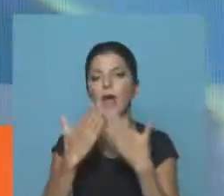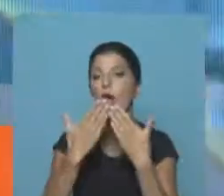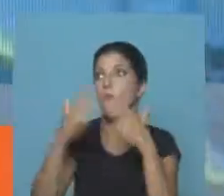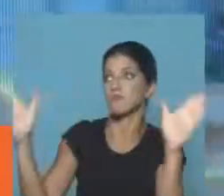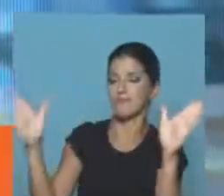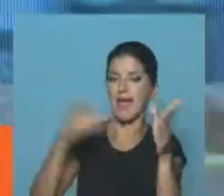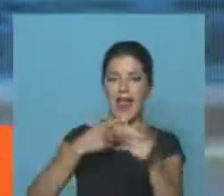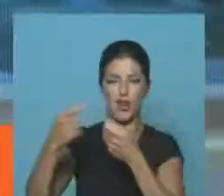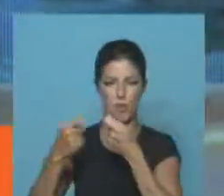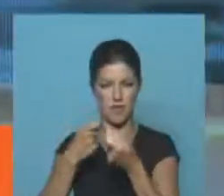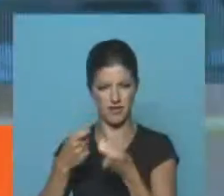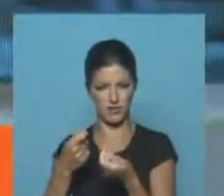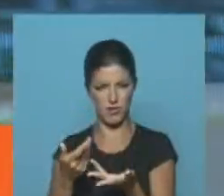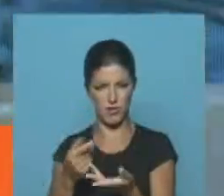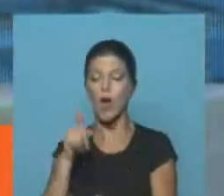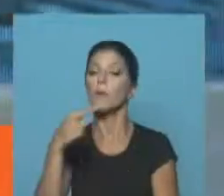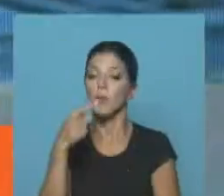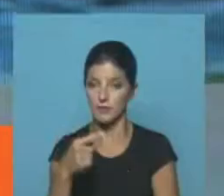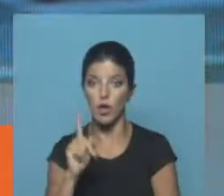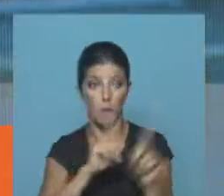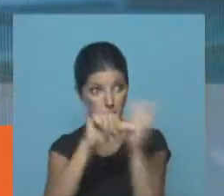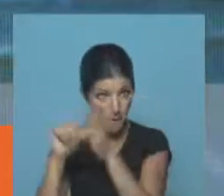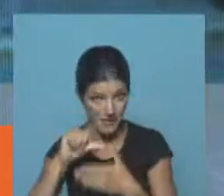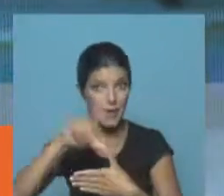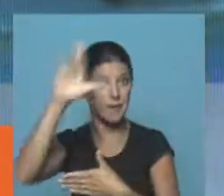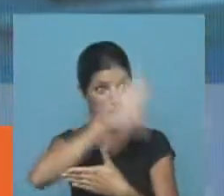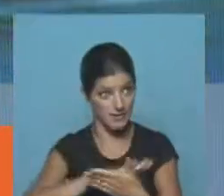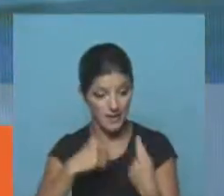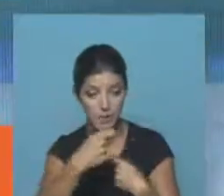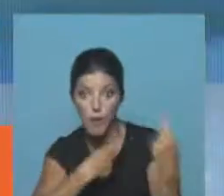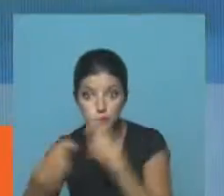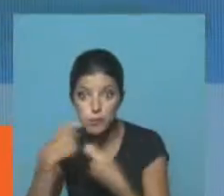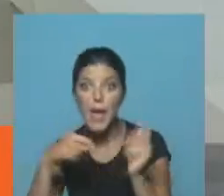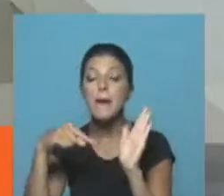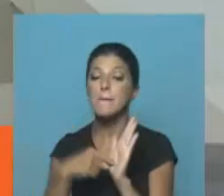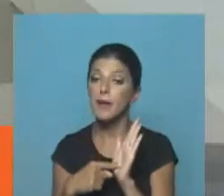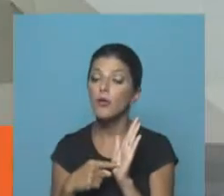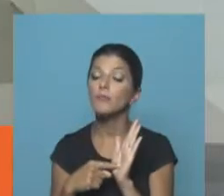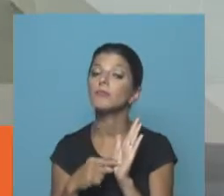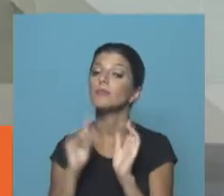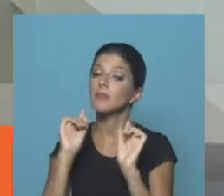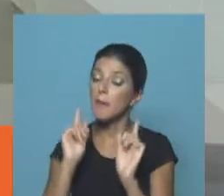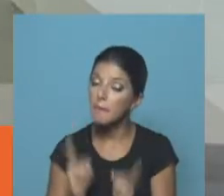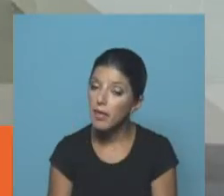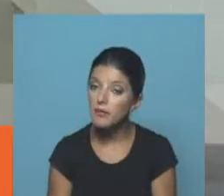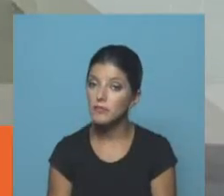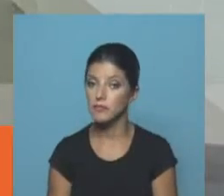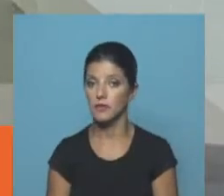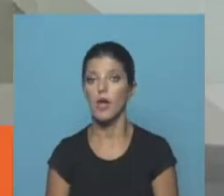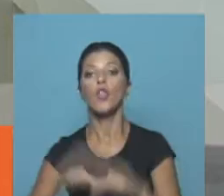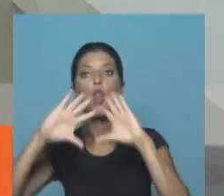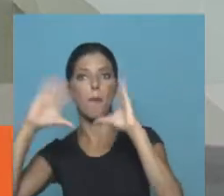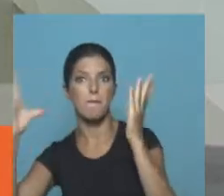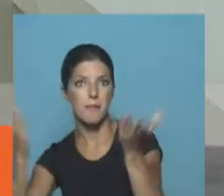comercio. Señalás que tiene que abrirse entre los propios países de América Latina, pero estamos asistiendo a un mundo en donde los países centrales, como